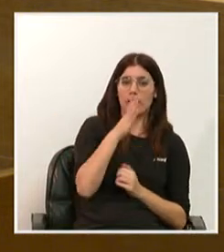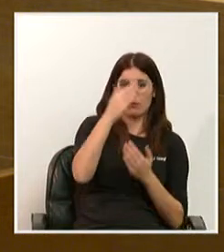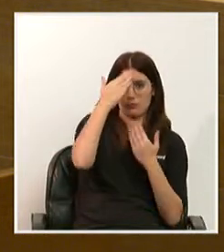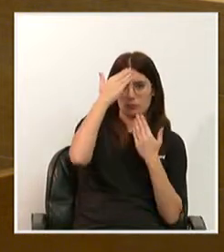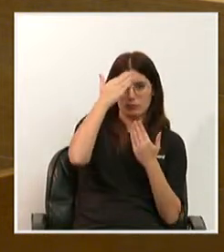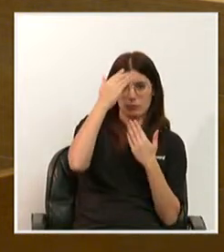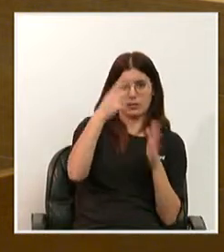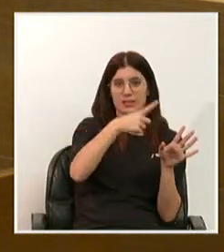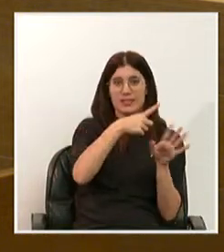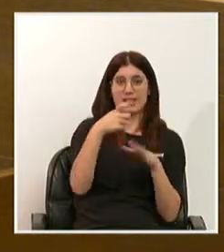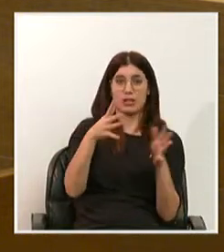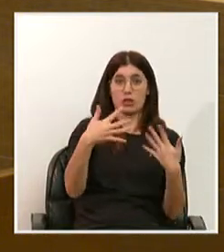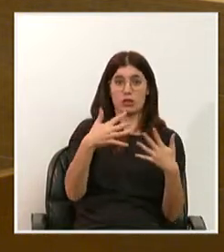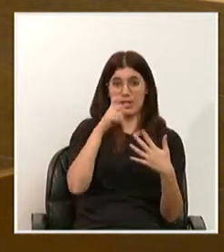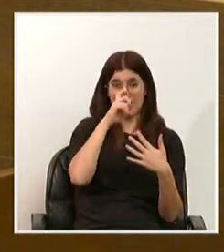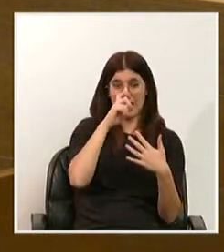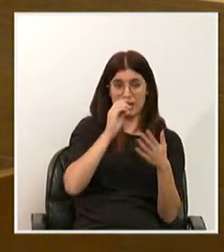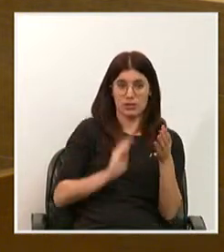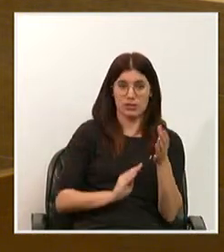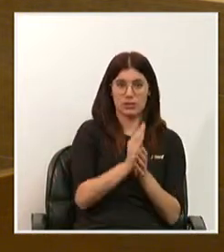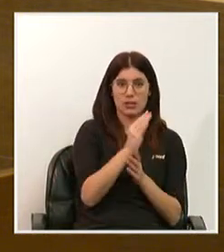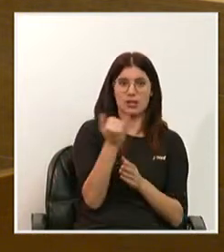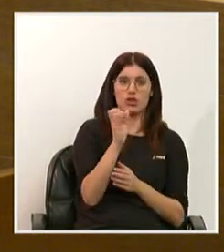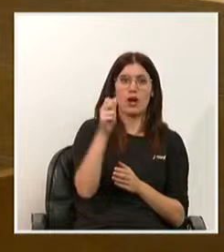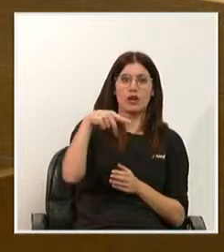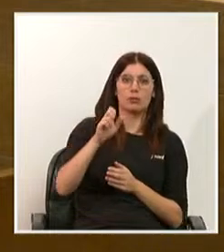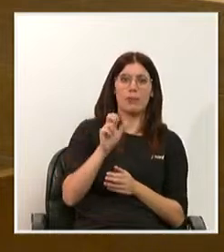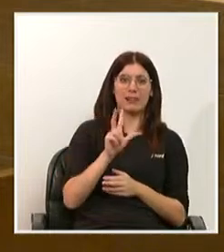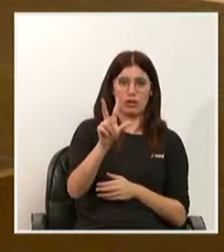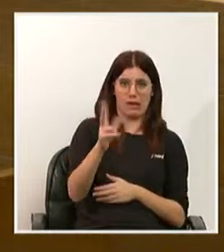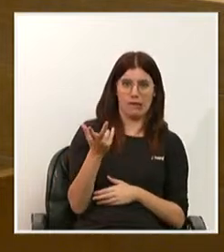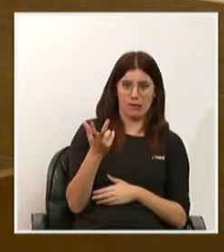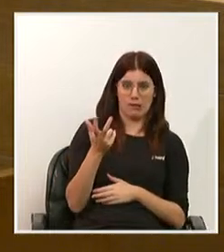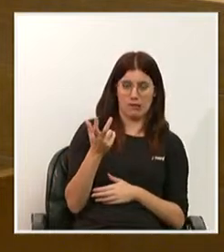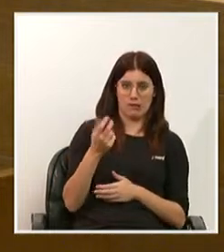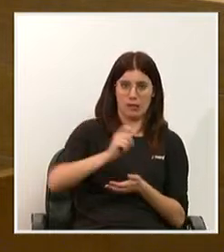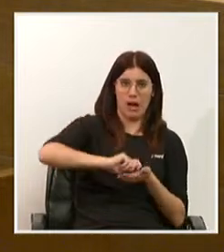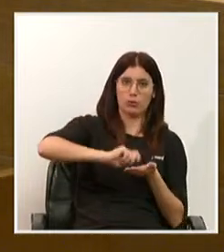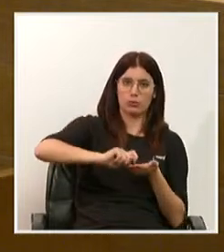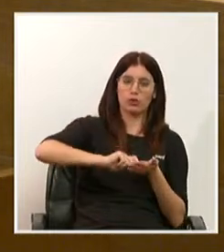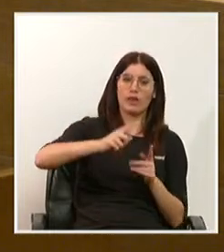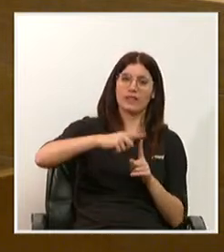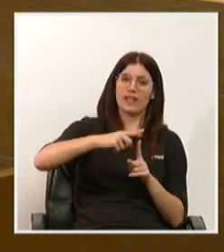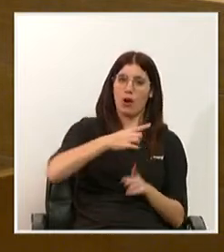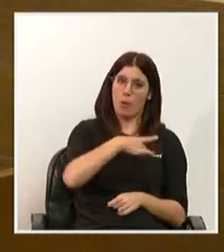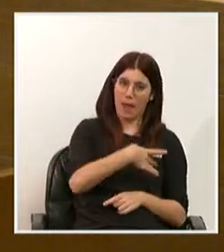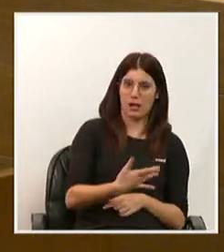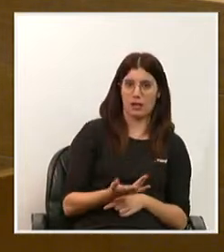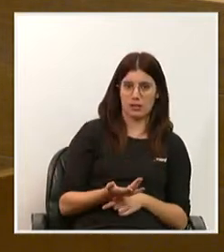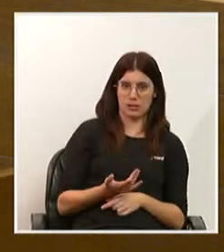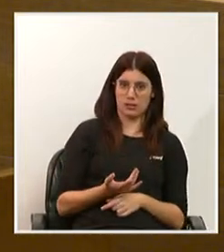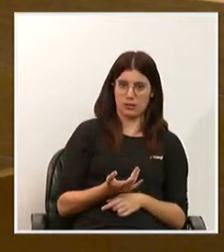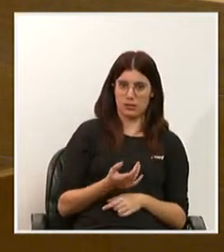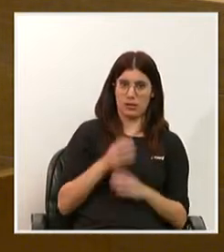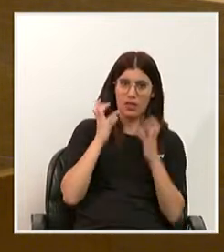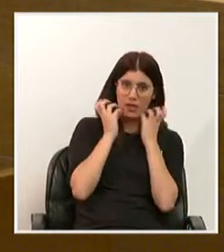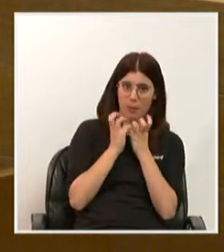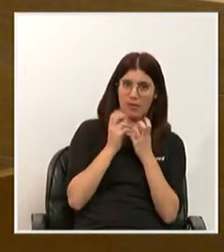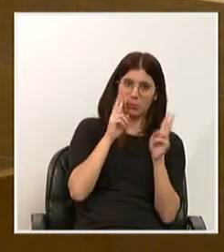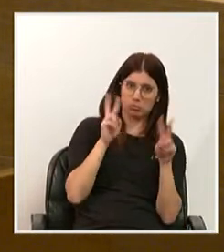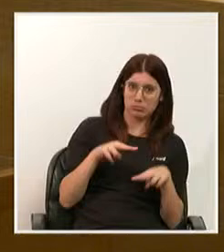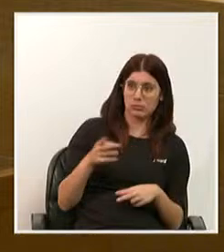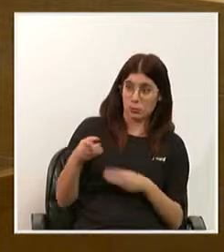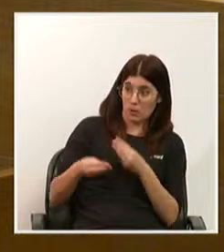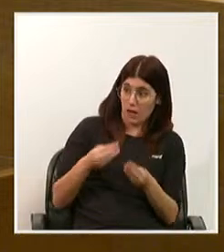610 años del nacimiento de joanot mar torey el autor de tiran lo blan reconocido por el mismísimo Cervantes hicieron